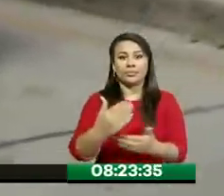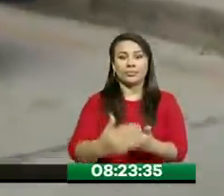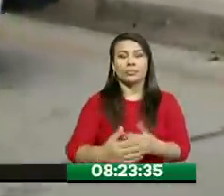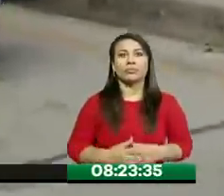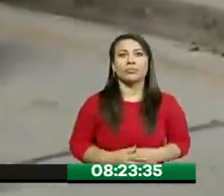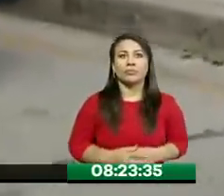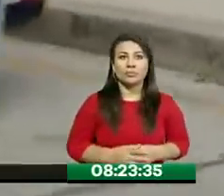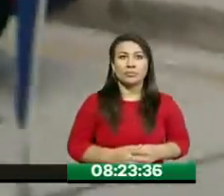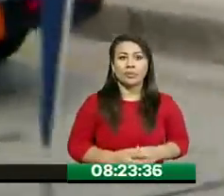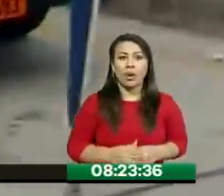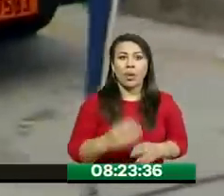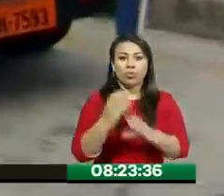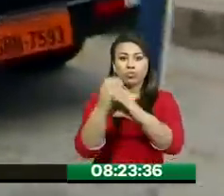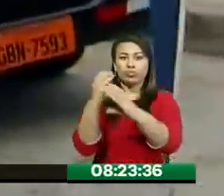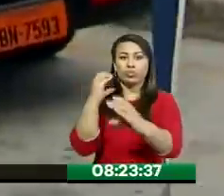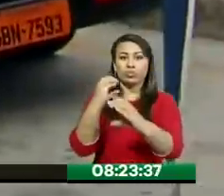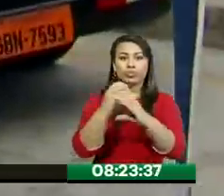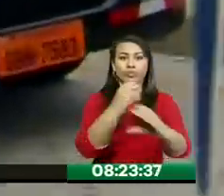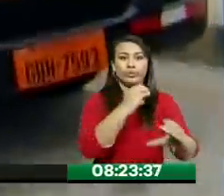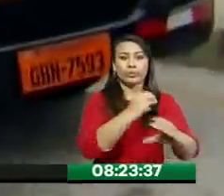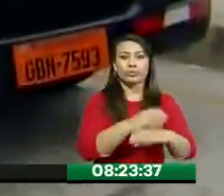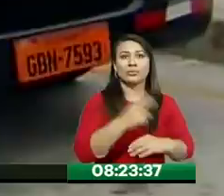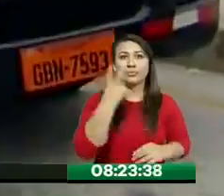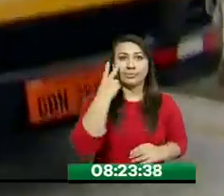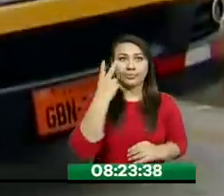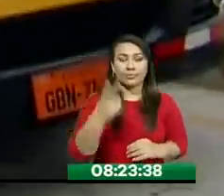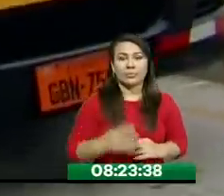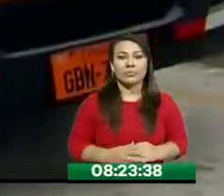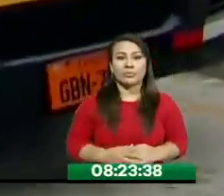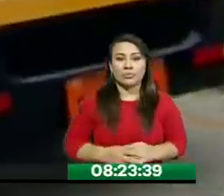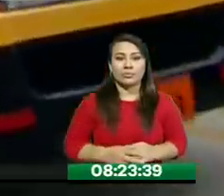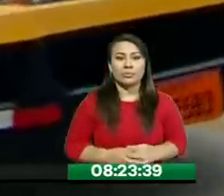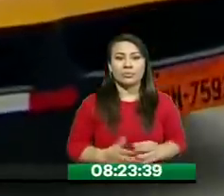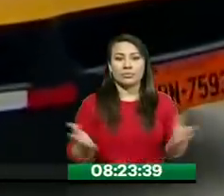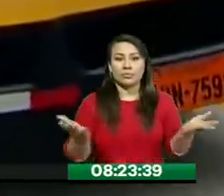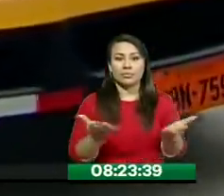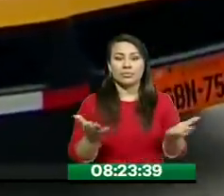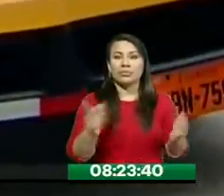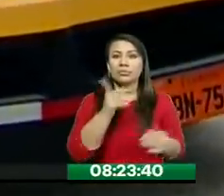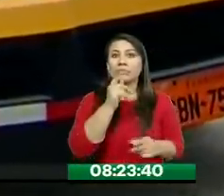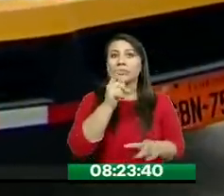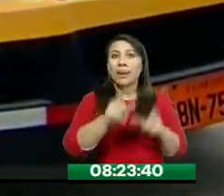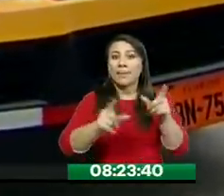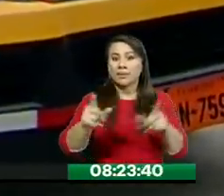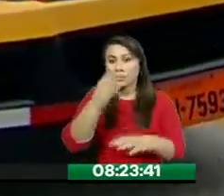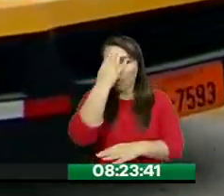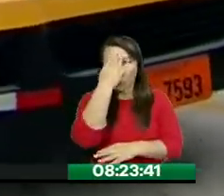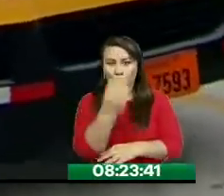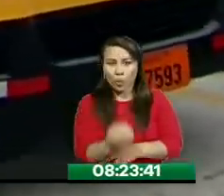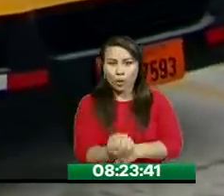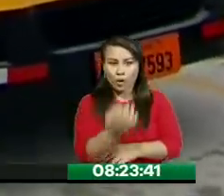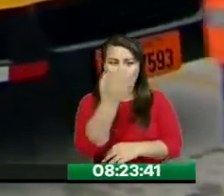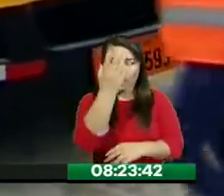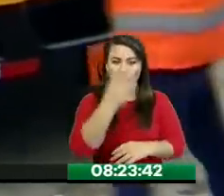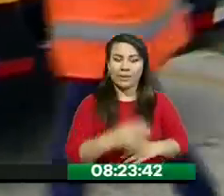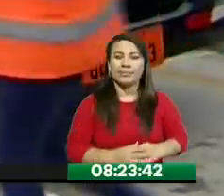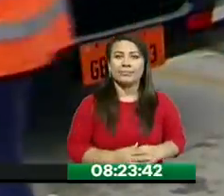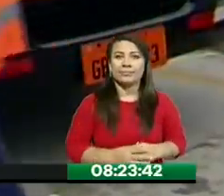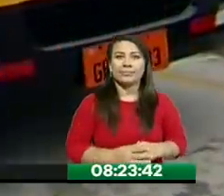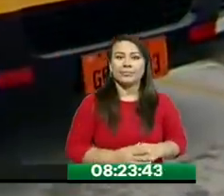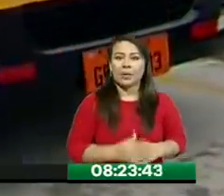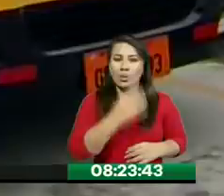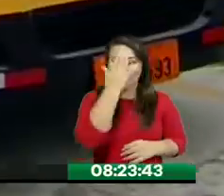Se levantó durante la madrugada. Lo escucharon que caminó hasta el baño del domicilio, creyendo que iba en busca de realizar sus